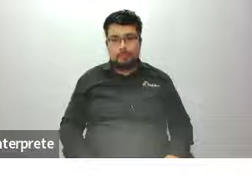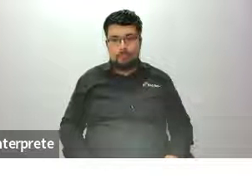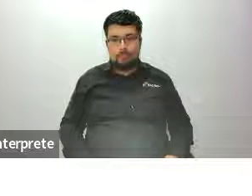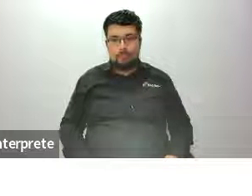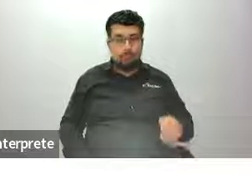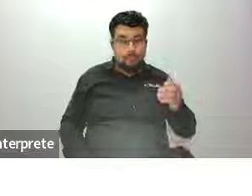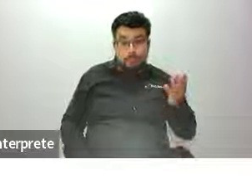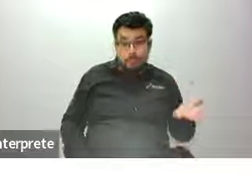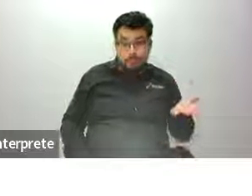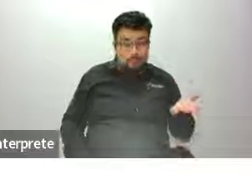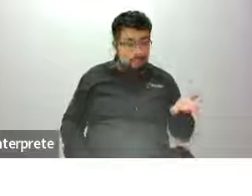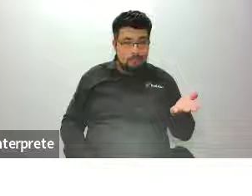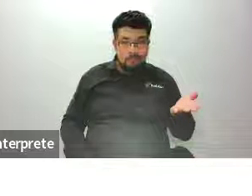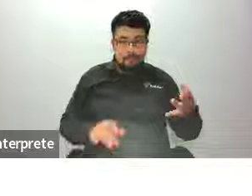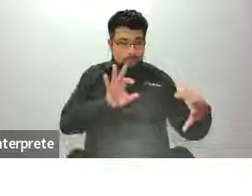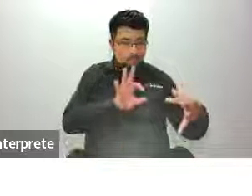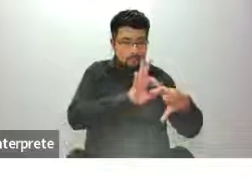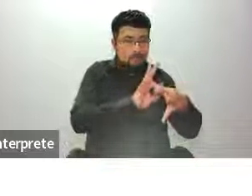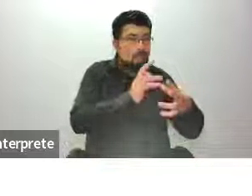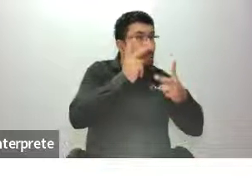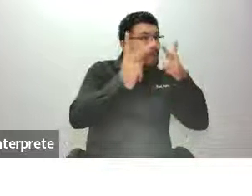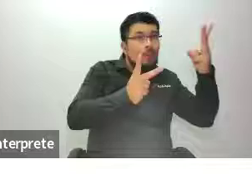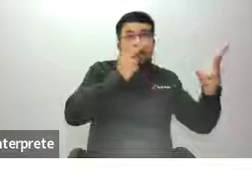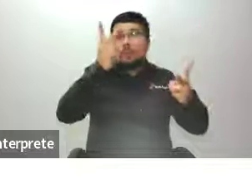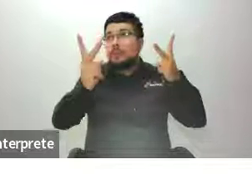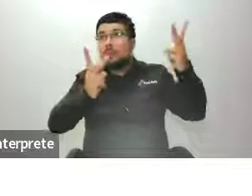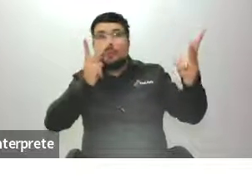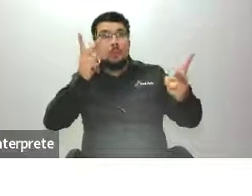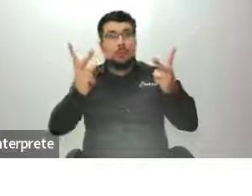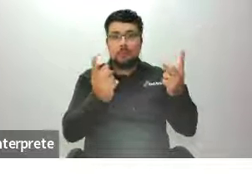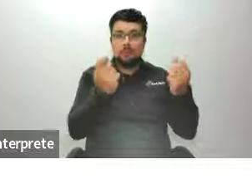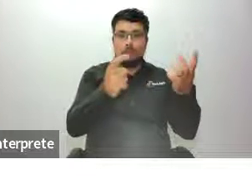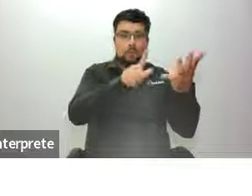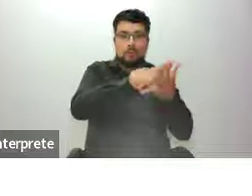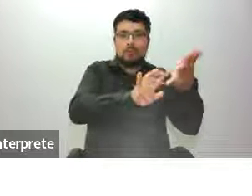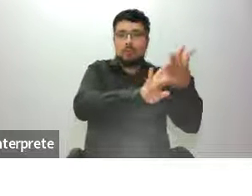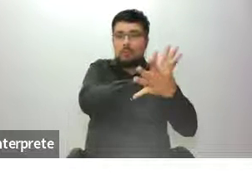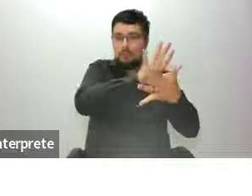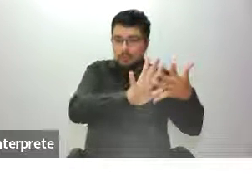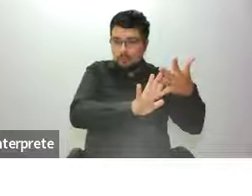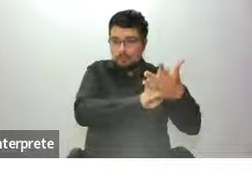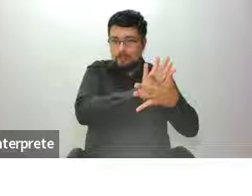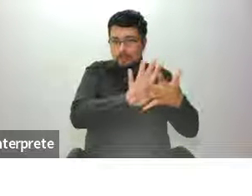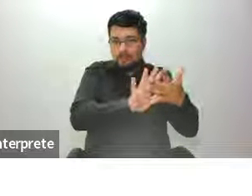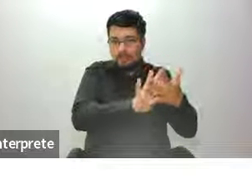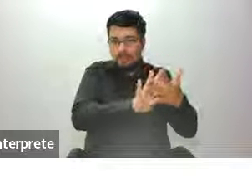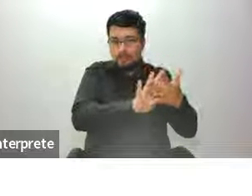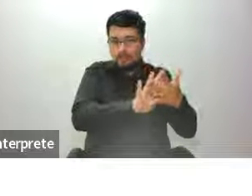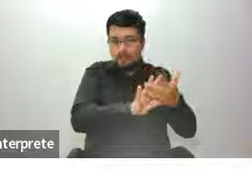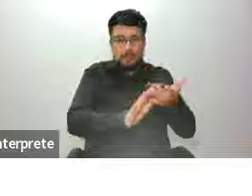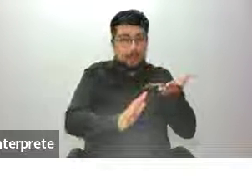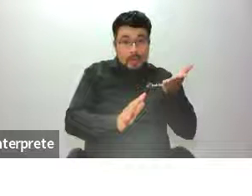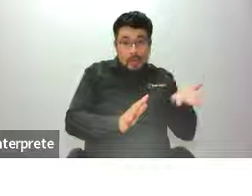desarrollo visoespacial es la lengua de señas. ¿Okay? Lengua de señas se nutre de